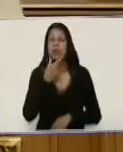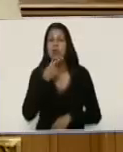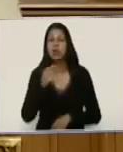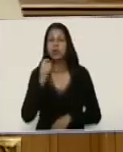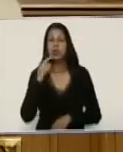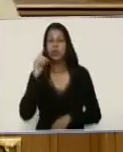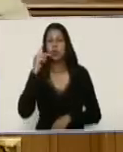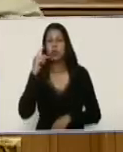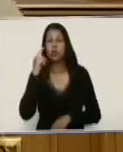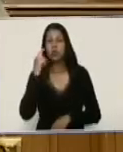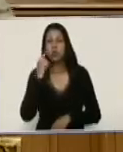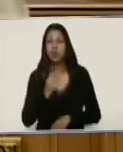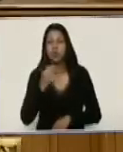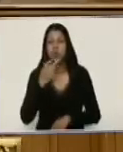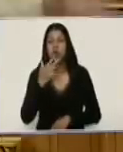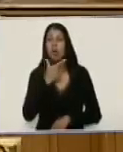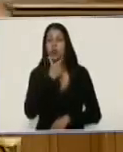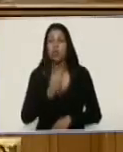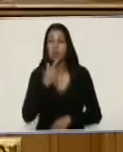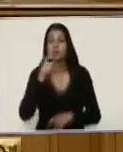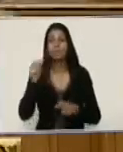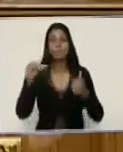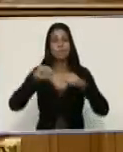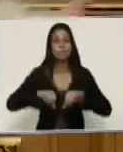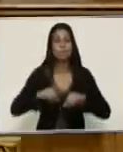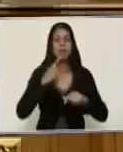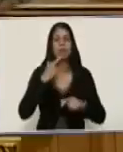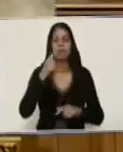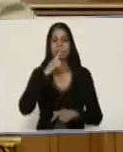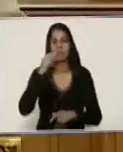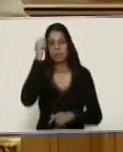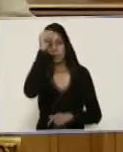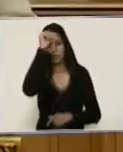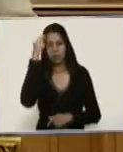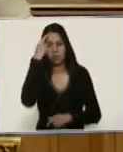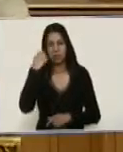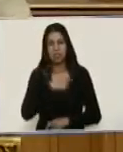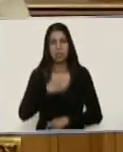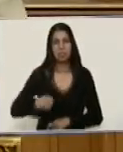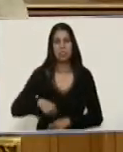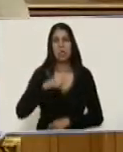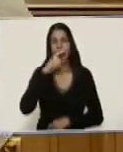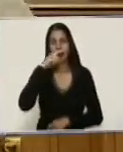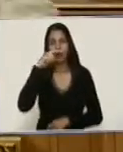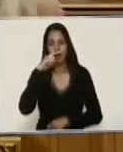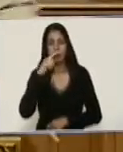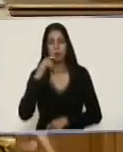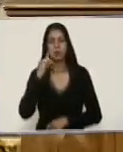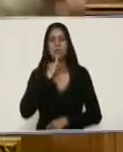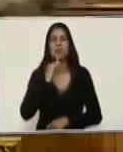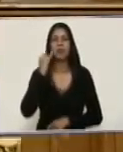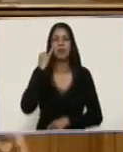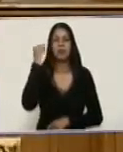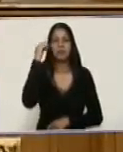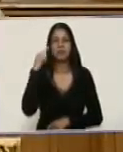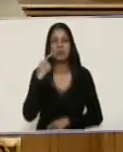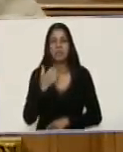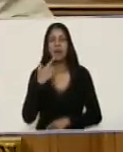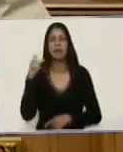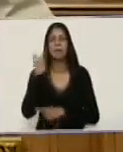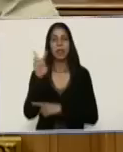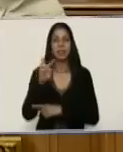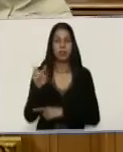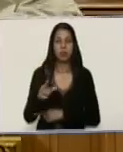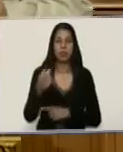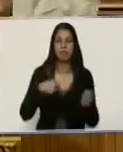Las decisiones tomadas por China, Rusia, Irán, Venezuela, de empezar a comerciar en yuanes y no en dólares, los